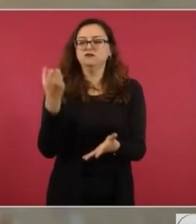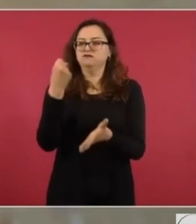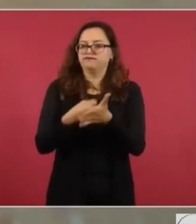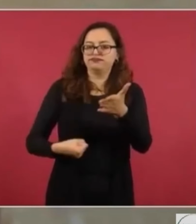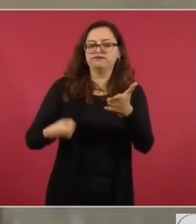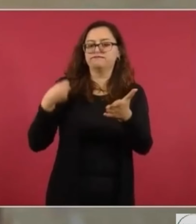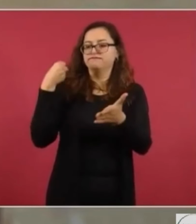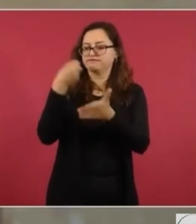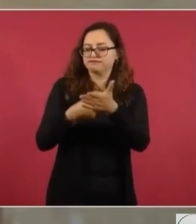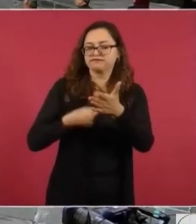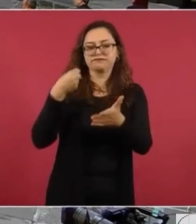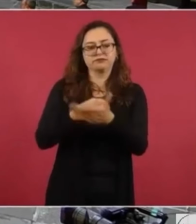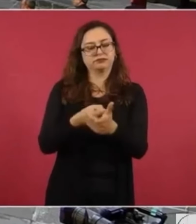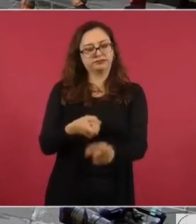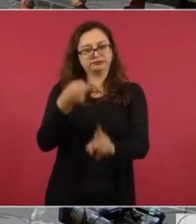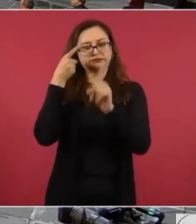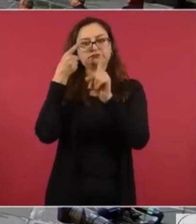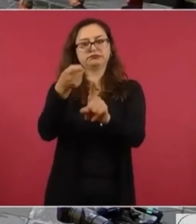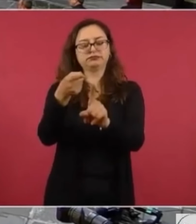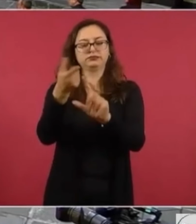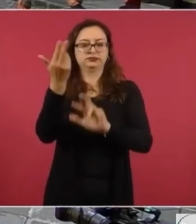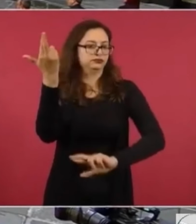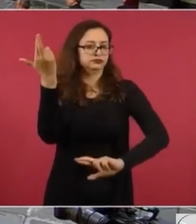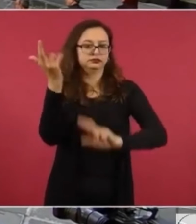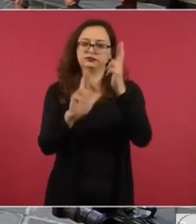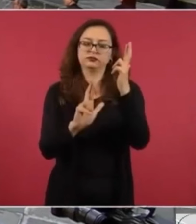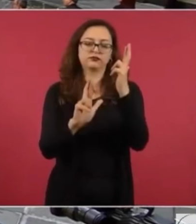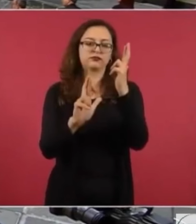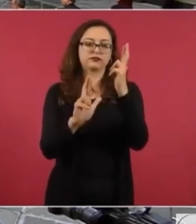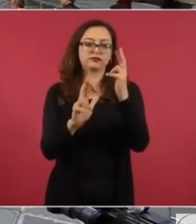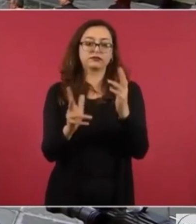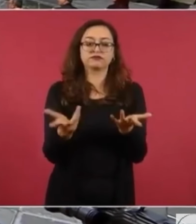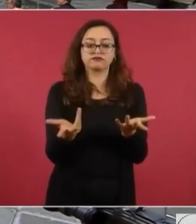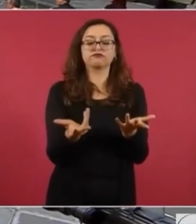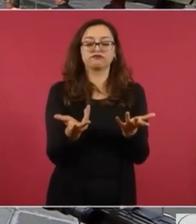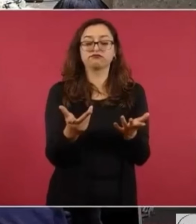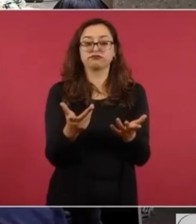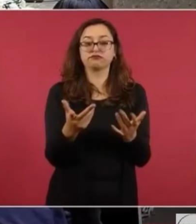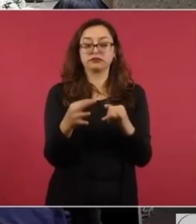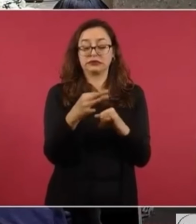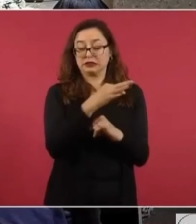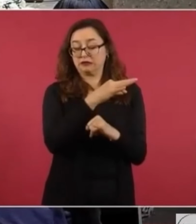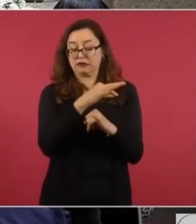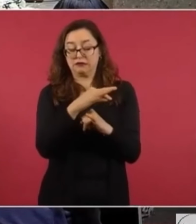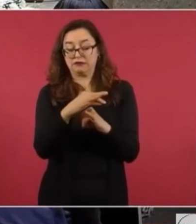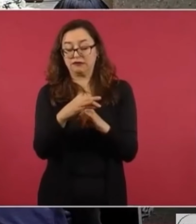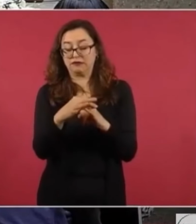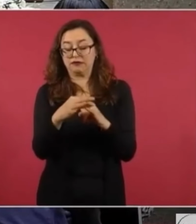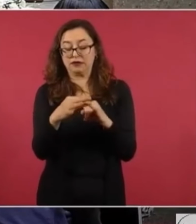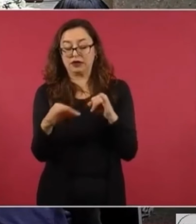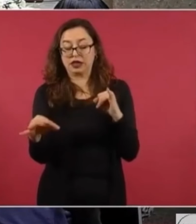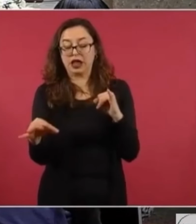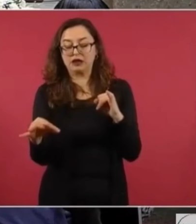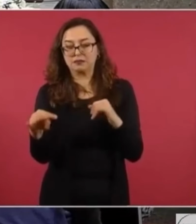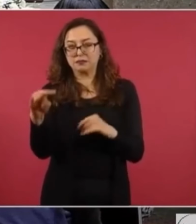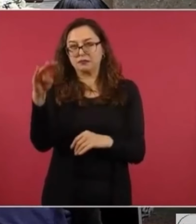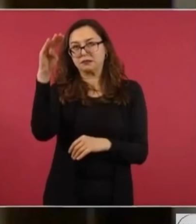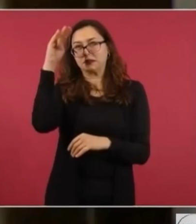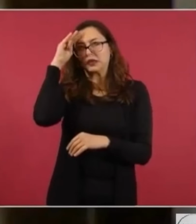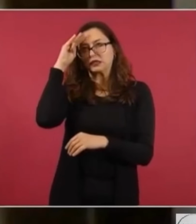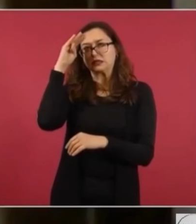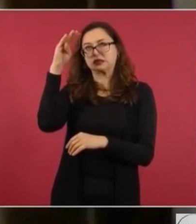la revolución. Y en sus últimos años llegó a verla incluso como una